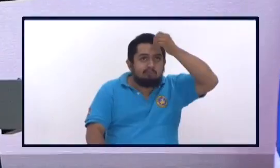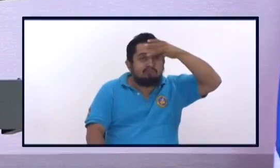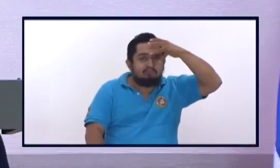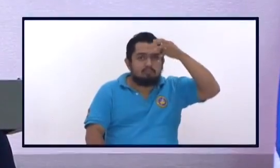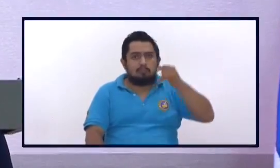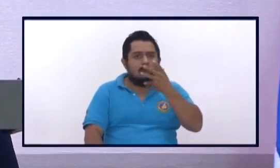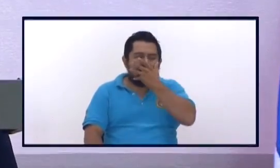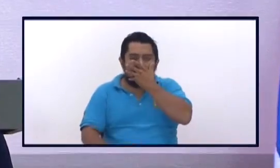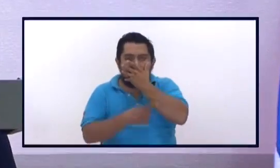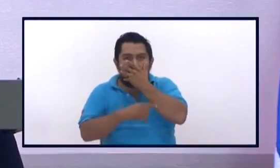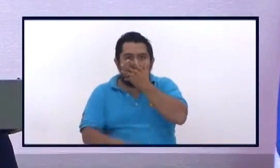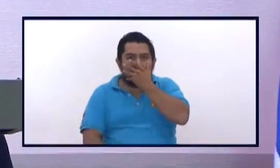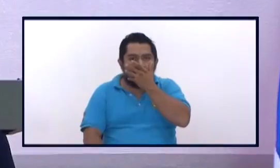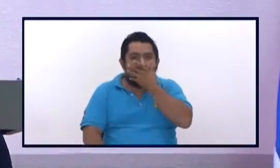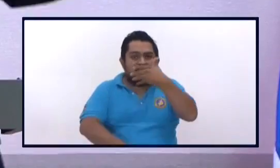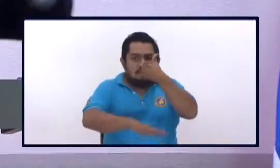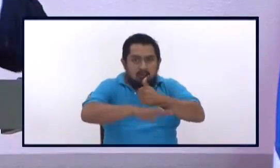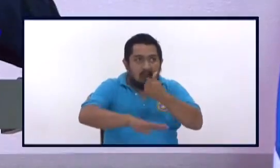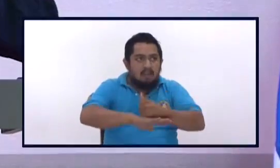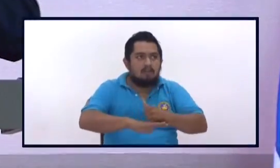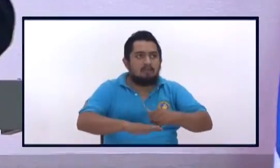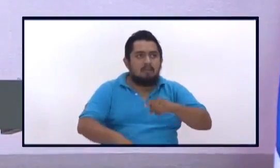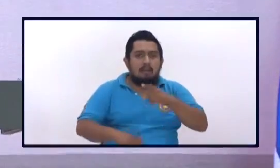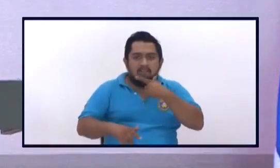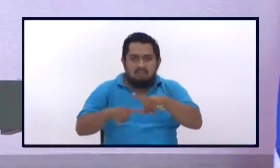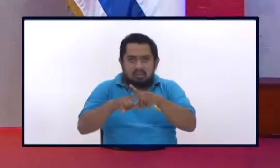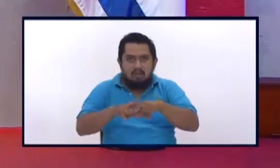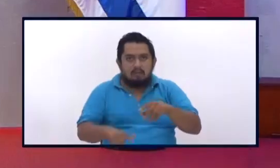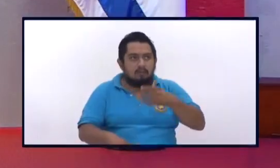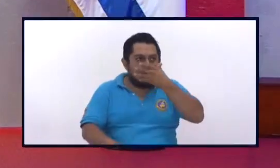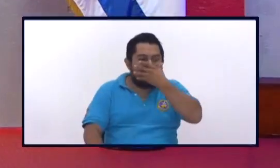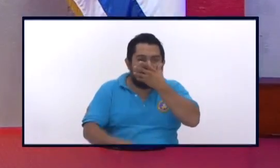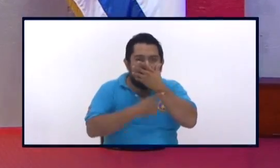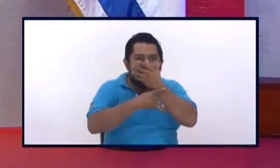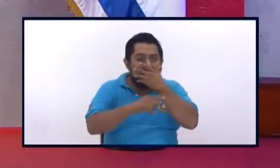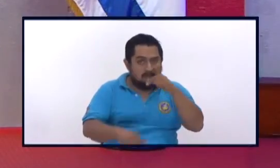bien bonita dice tal vez somos todos aquí al lado aparece aquí